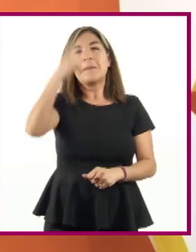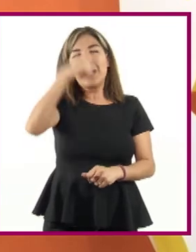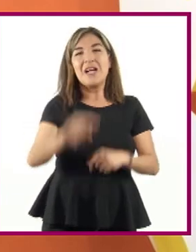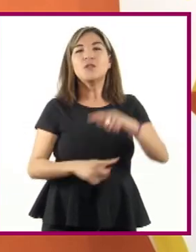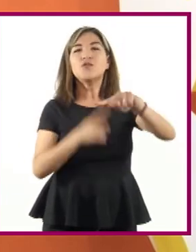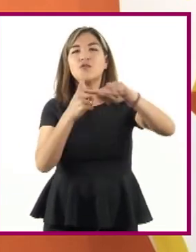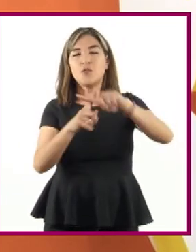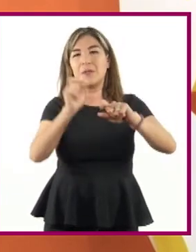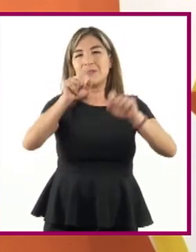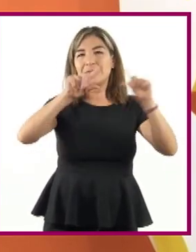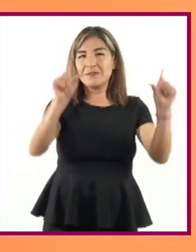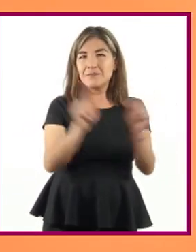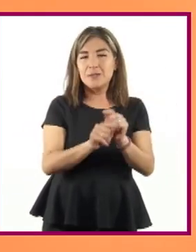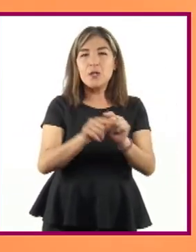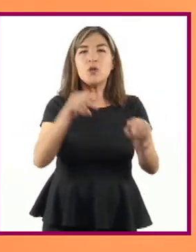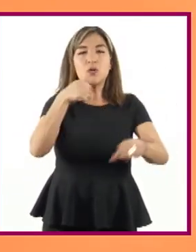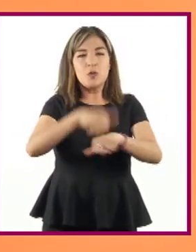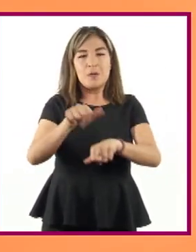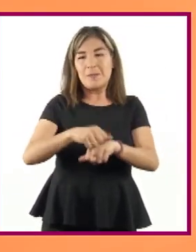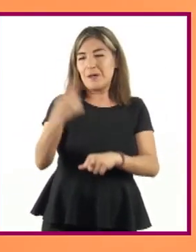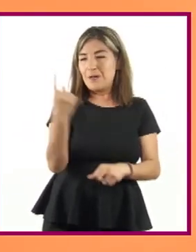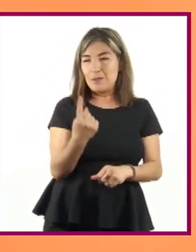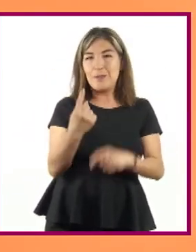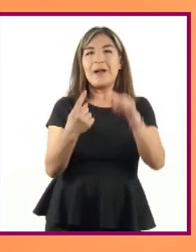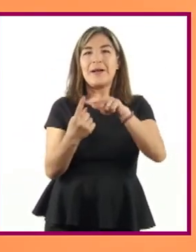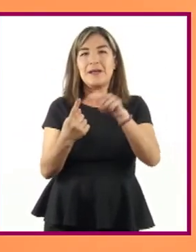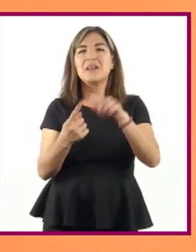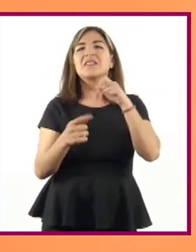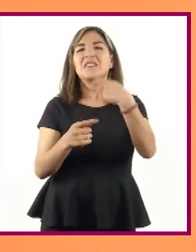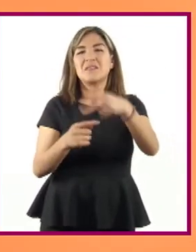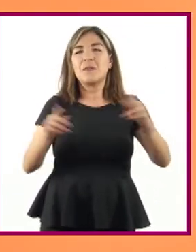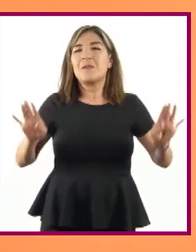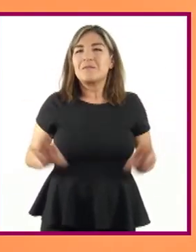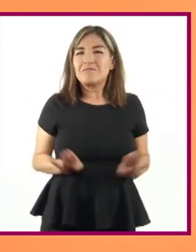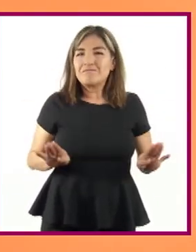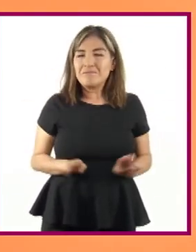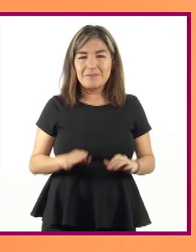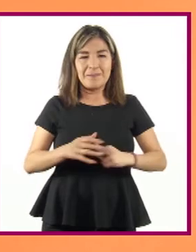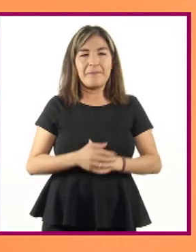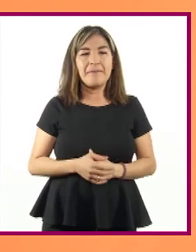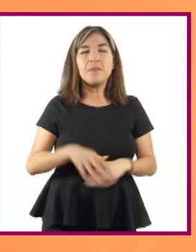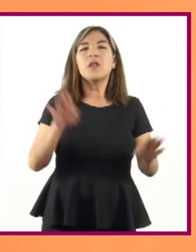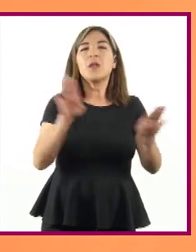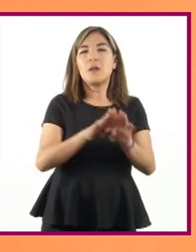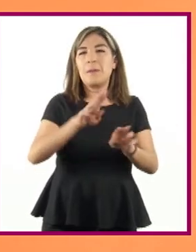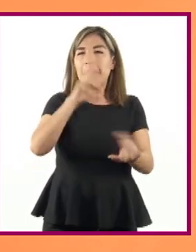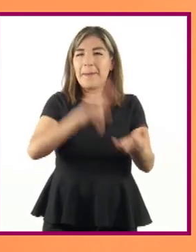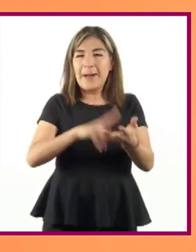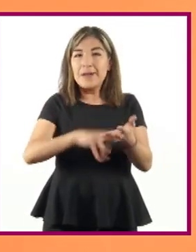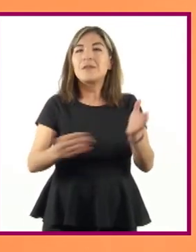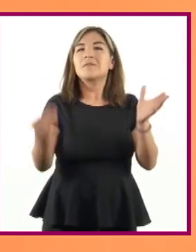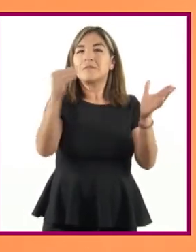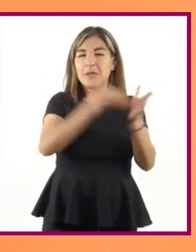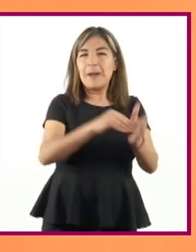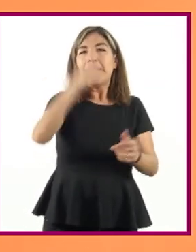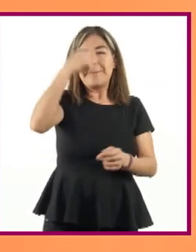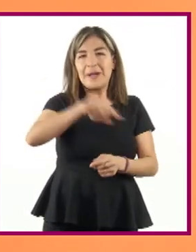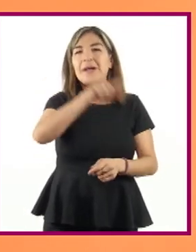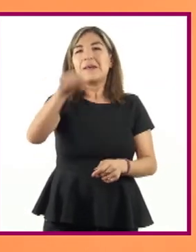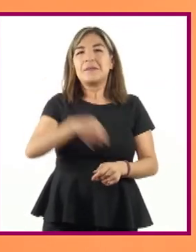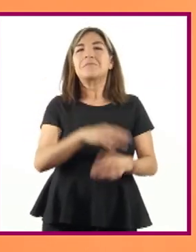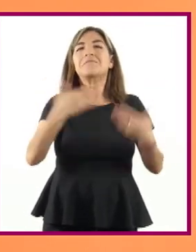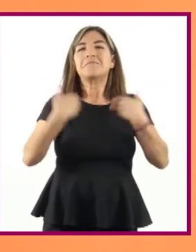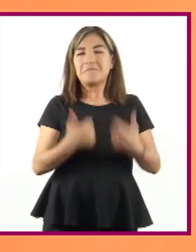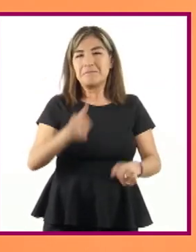suma abreviada de un número entero, una fracción propia. Ubiquemos los valores dentro de la tabla para tener un mejor manejo